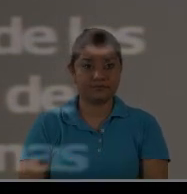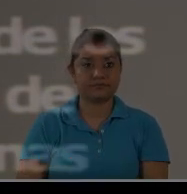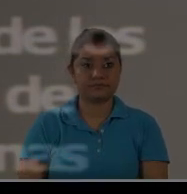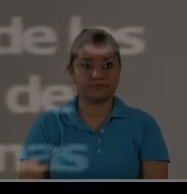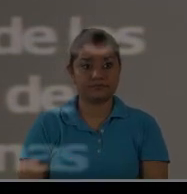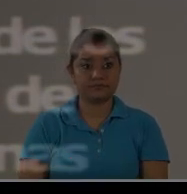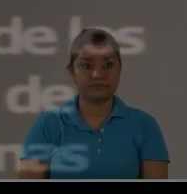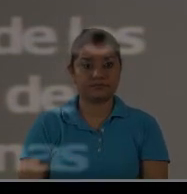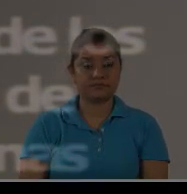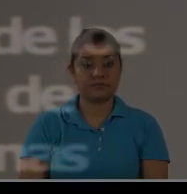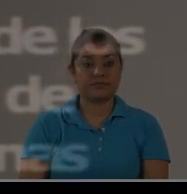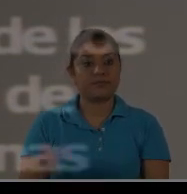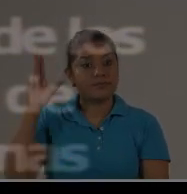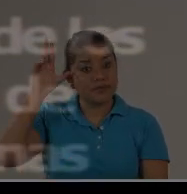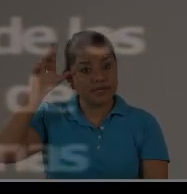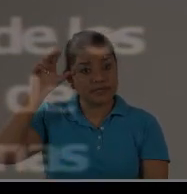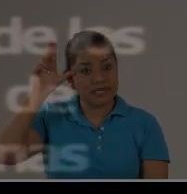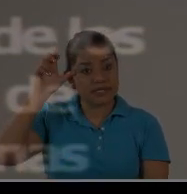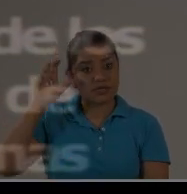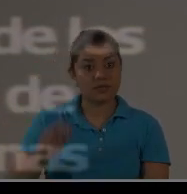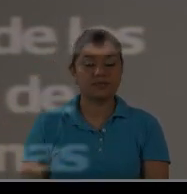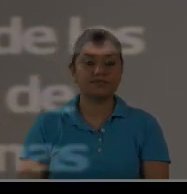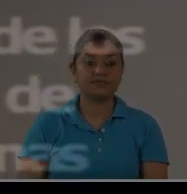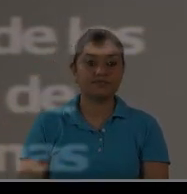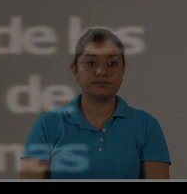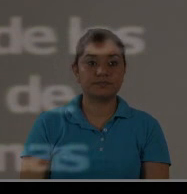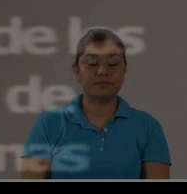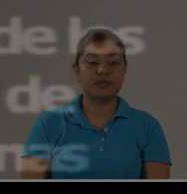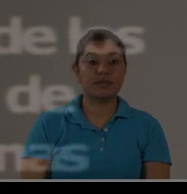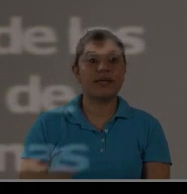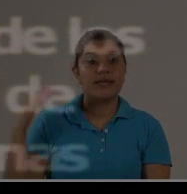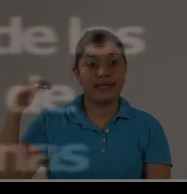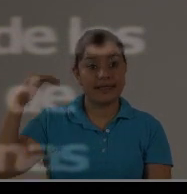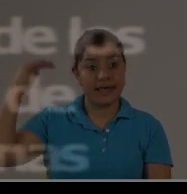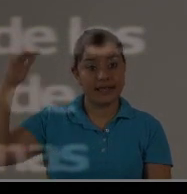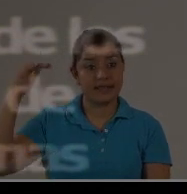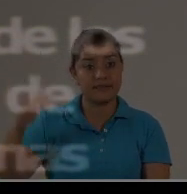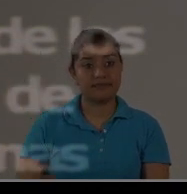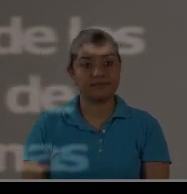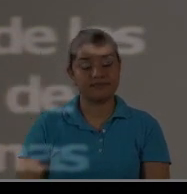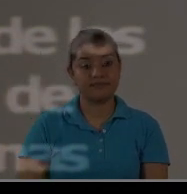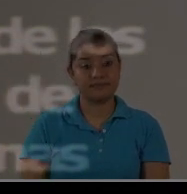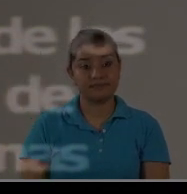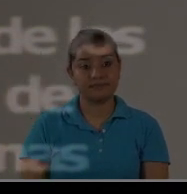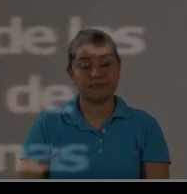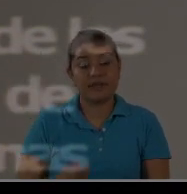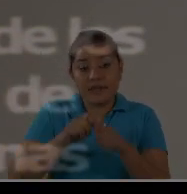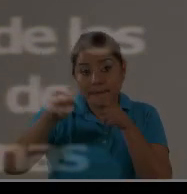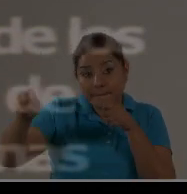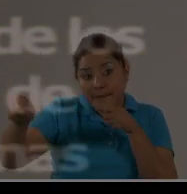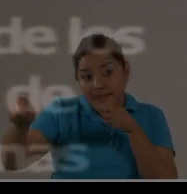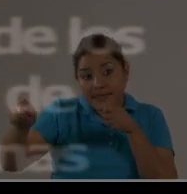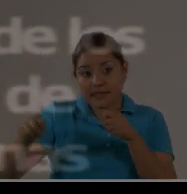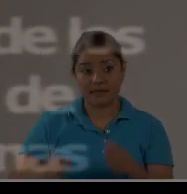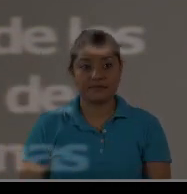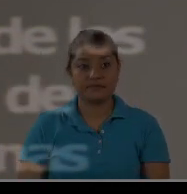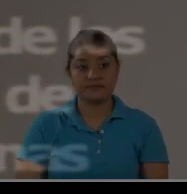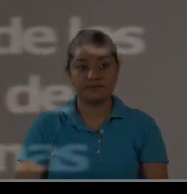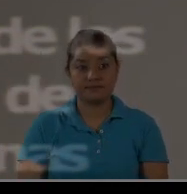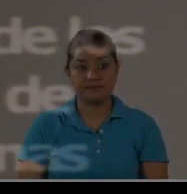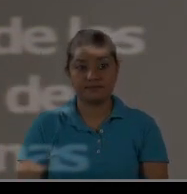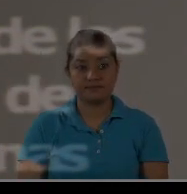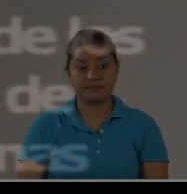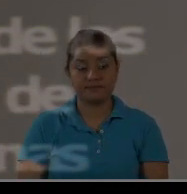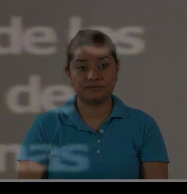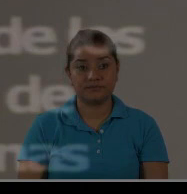nacional sexo edad tall o